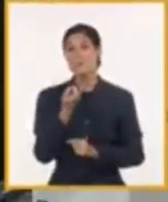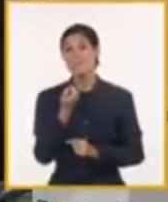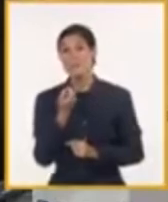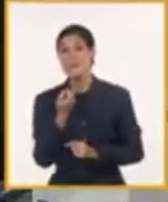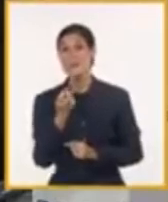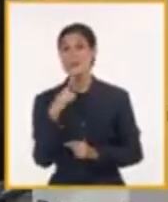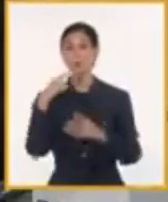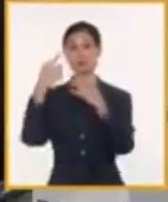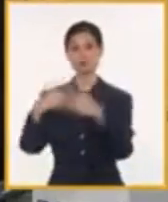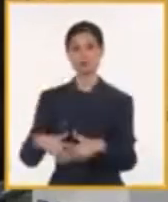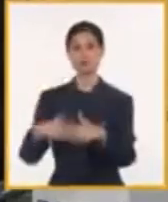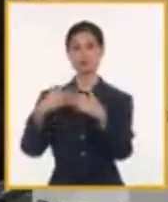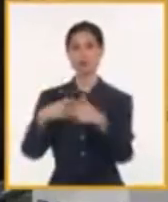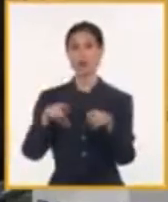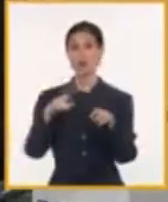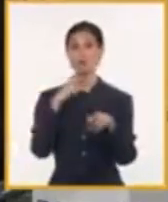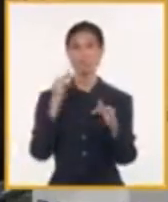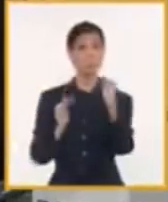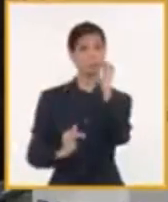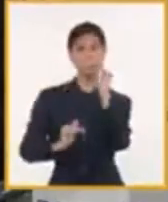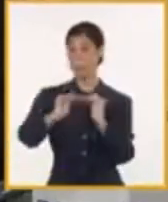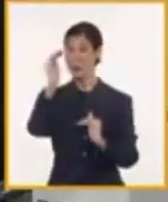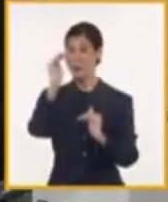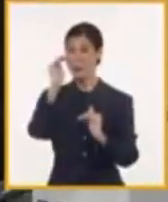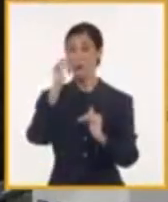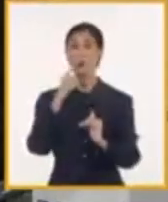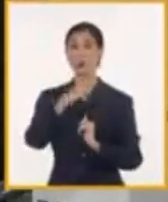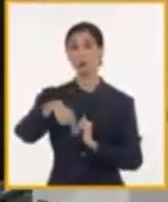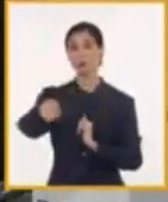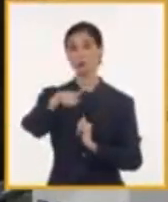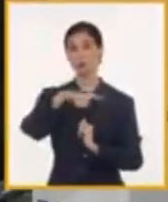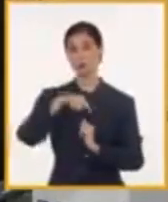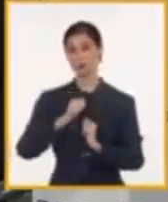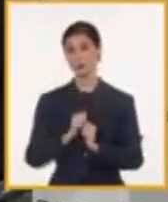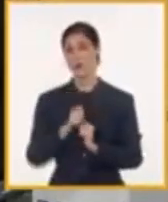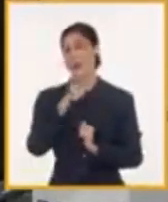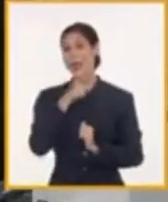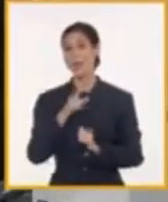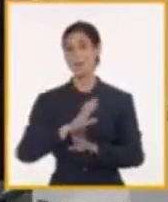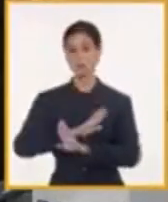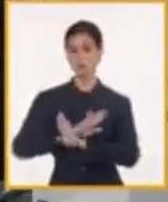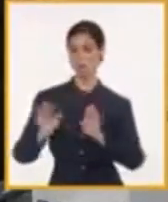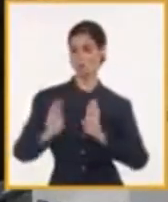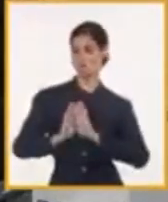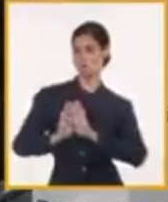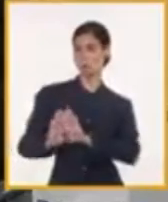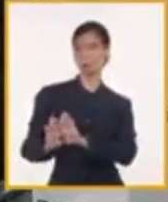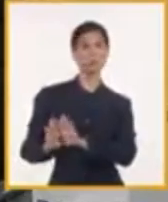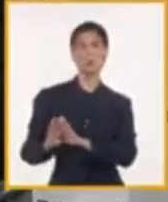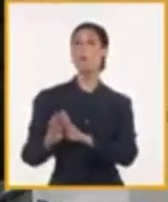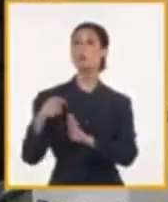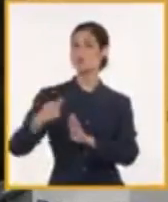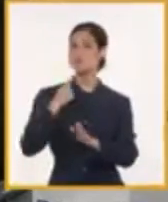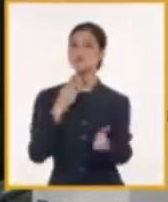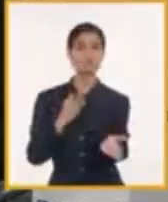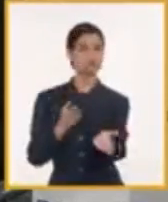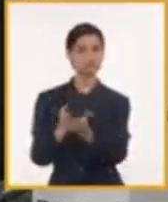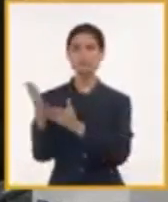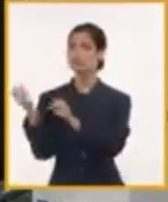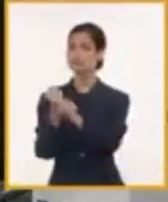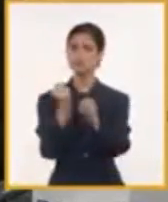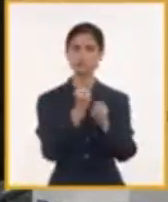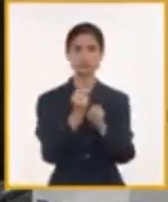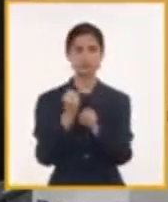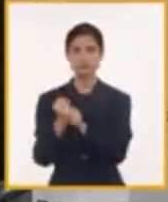industrial que supera los resultados. Y no nos podemos quedar con las manos cruzadas y con la incorporación de